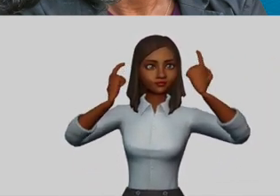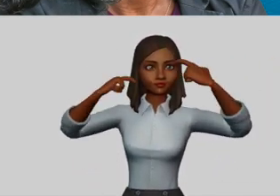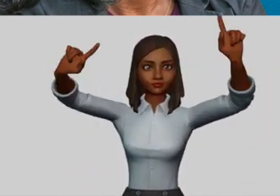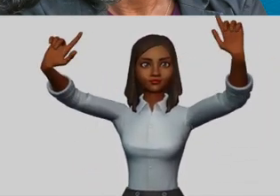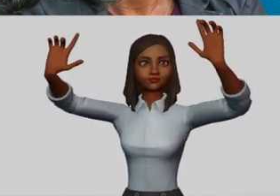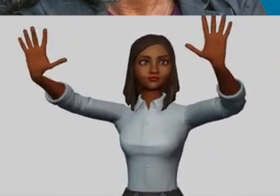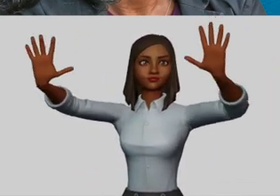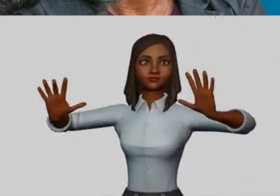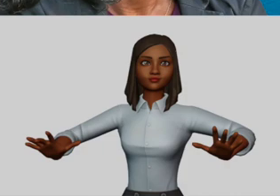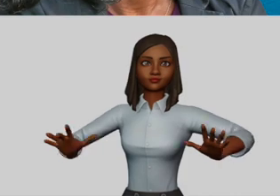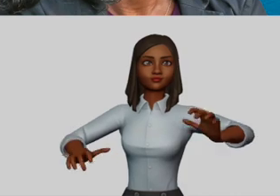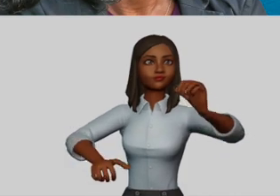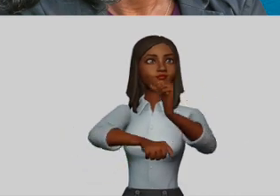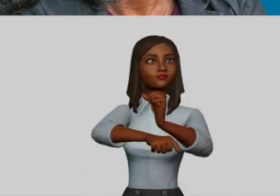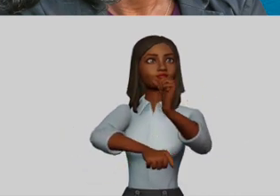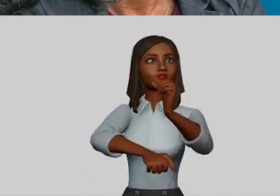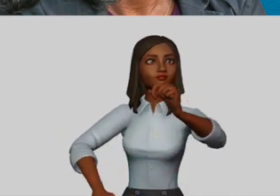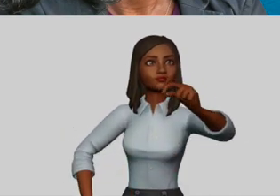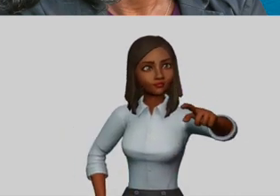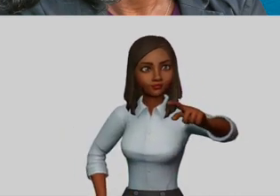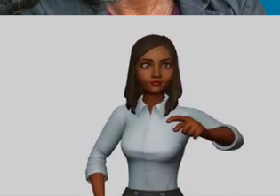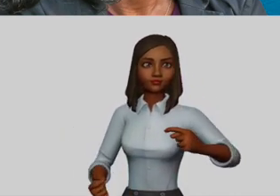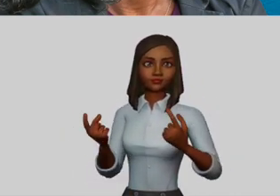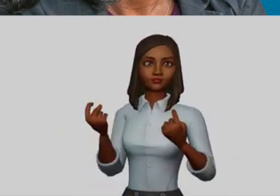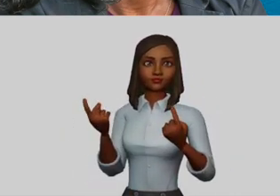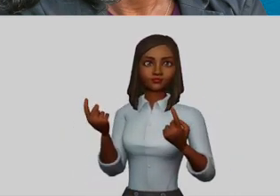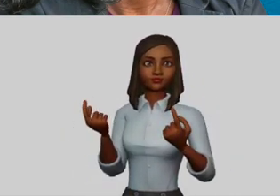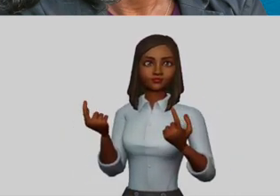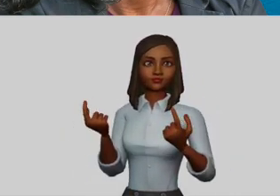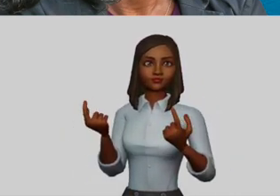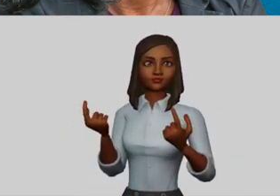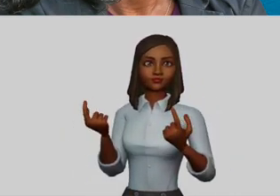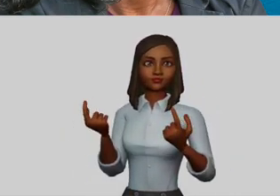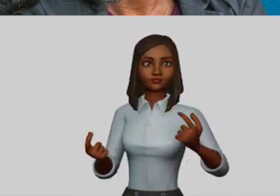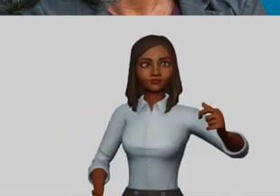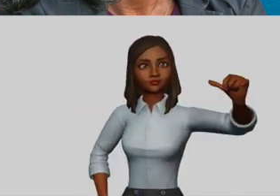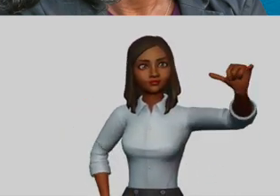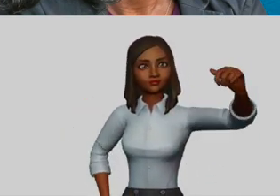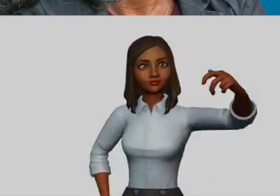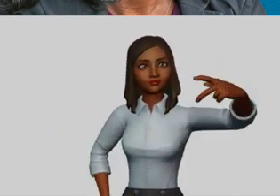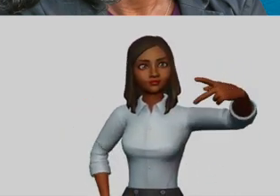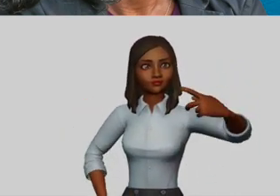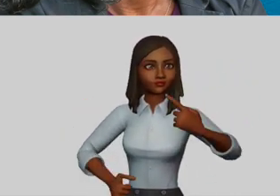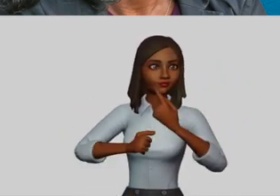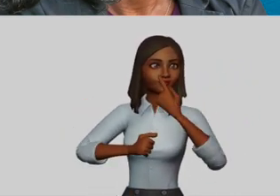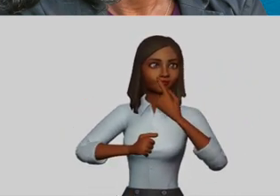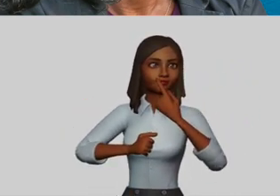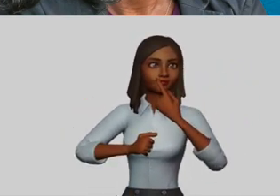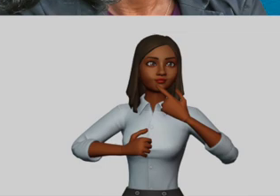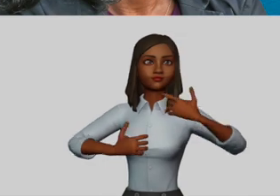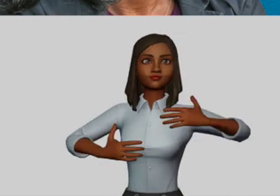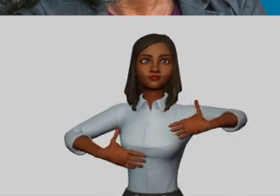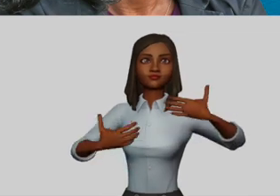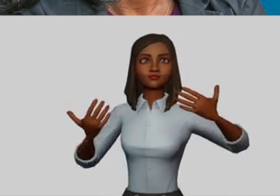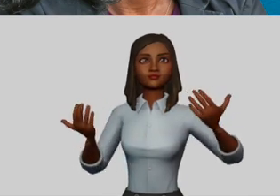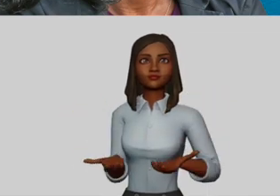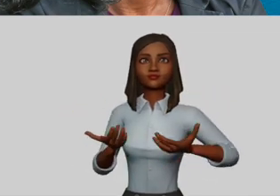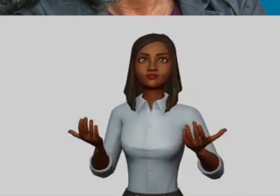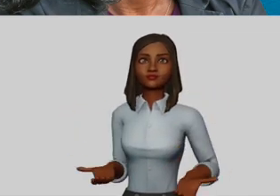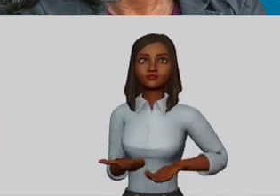era la que, de verdad, y como soy, y mi familia es bien religiosa, tuve unos